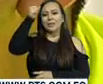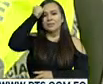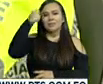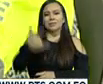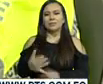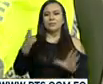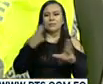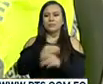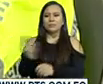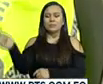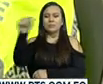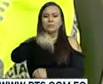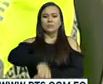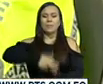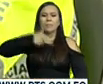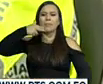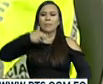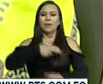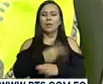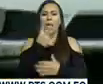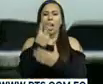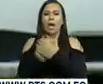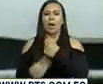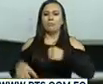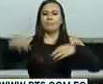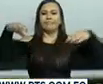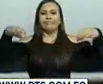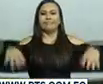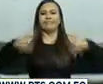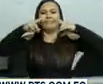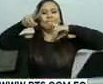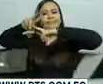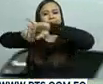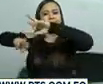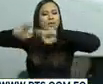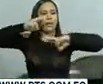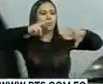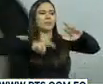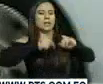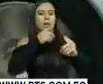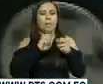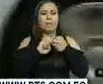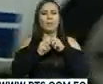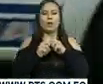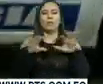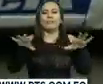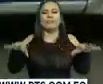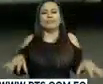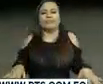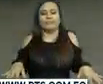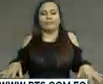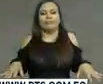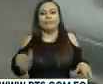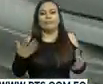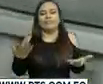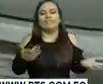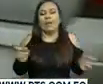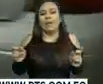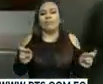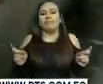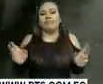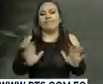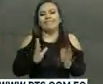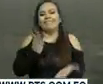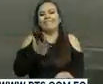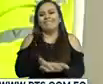pero asegura que los dos hechos son investigados abajo la hipótesis un ajuste de